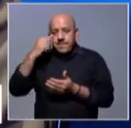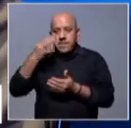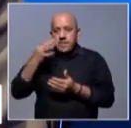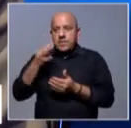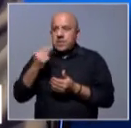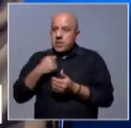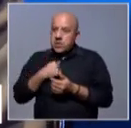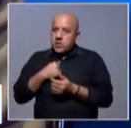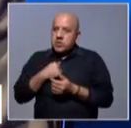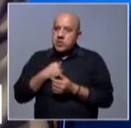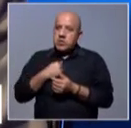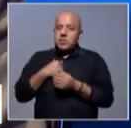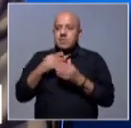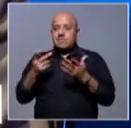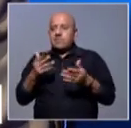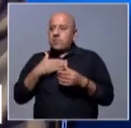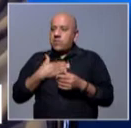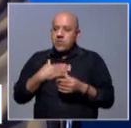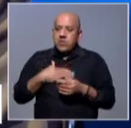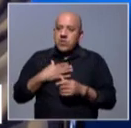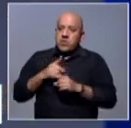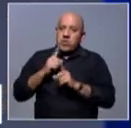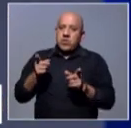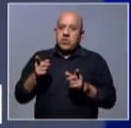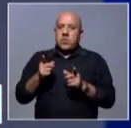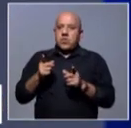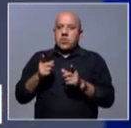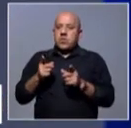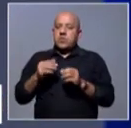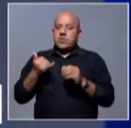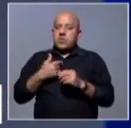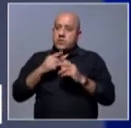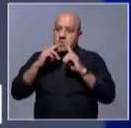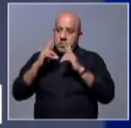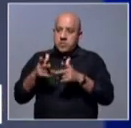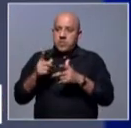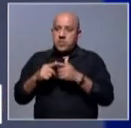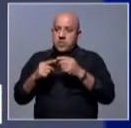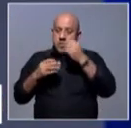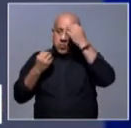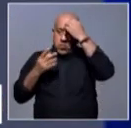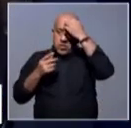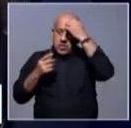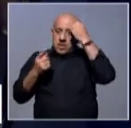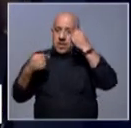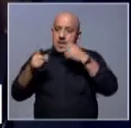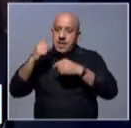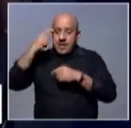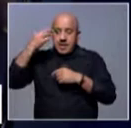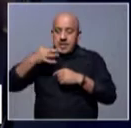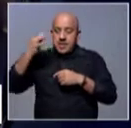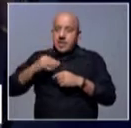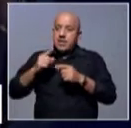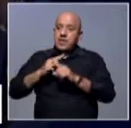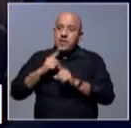nosotros no nos conforma lo vemos lo hemos señalado así porque la realidad indica de que